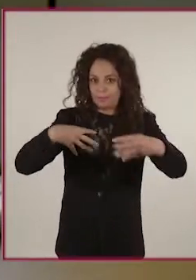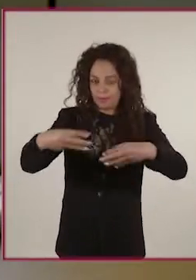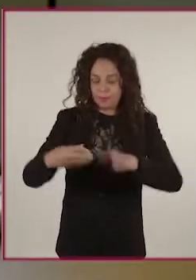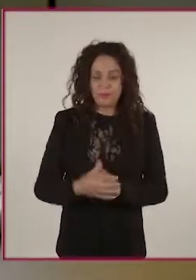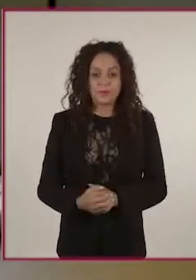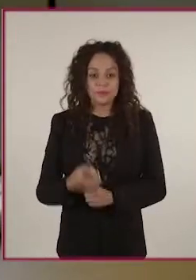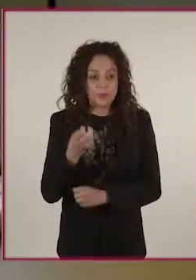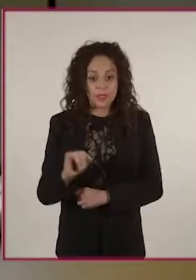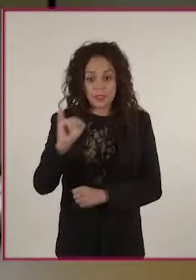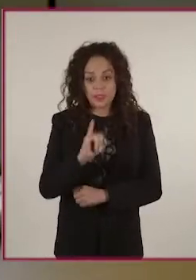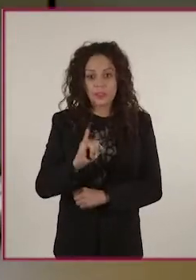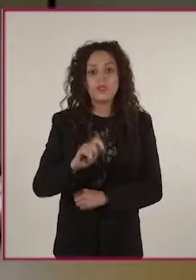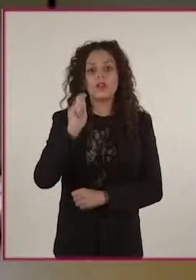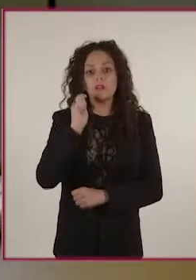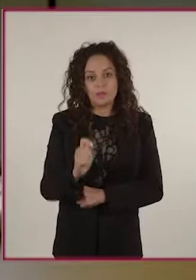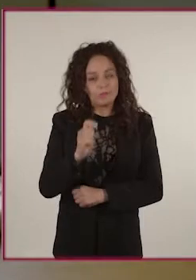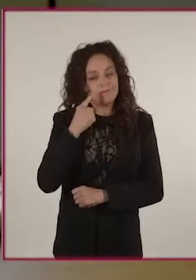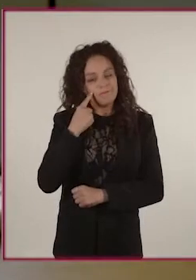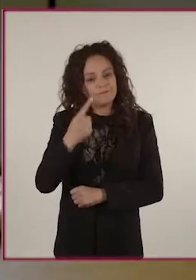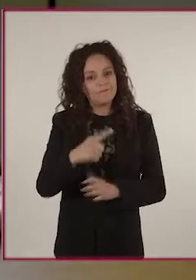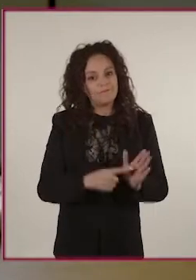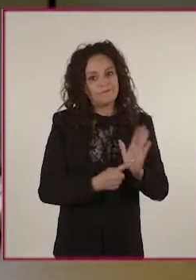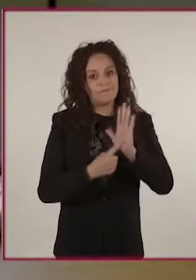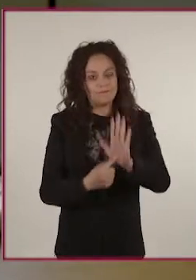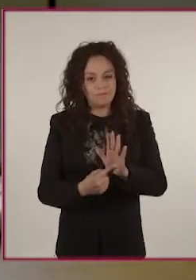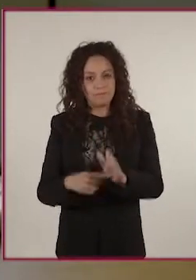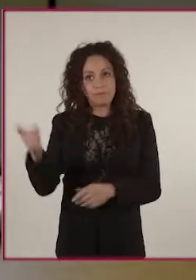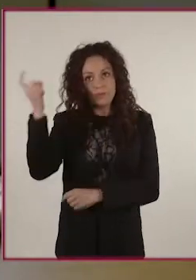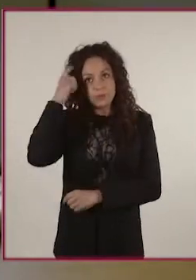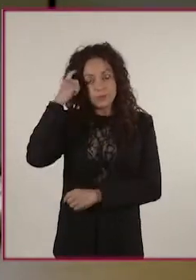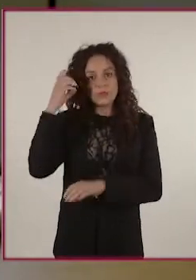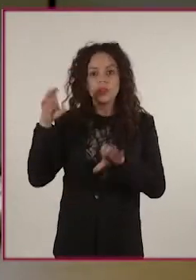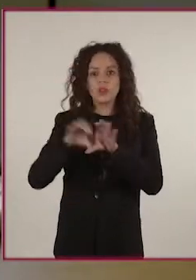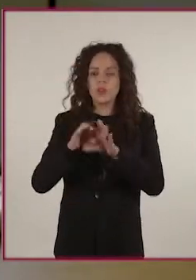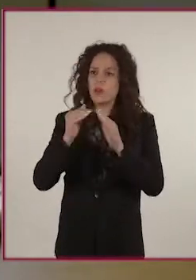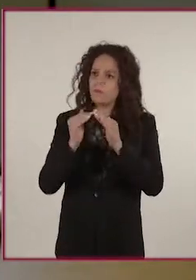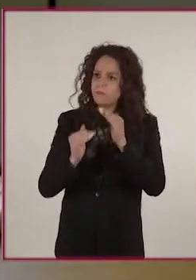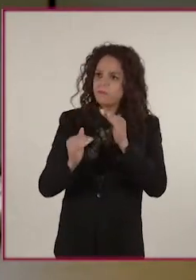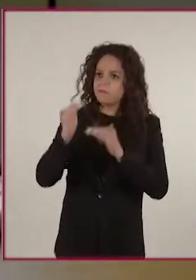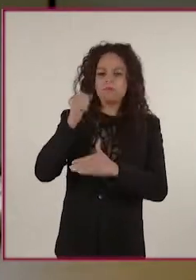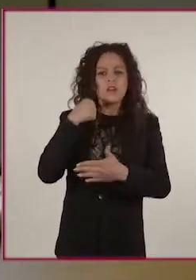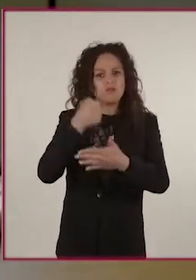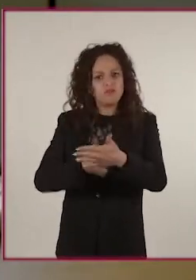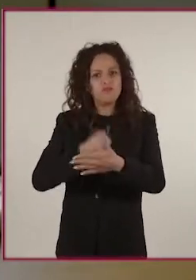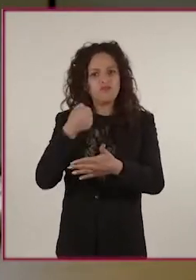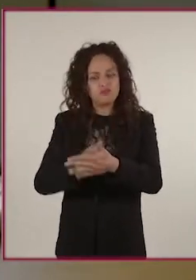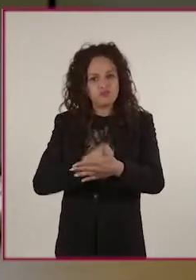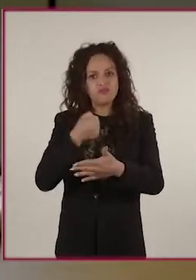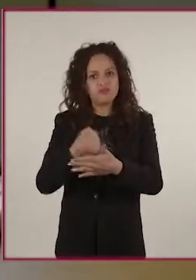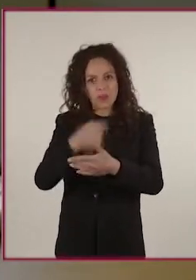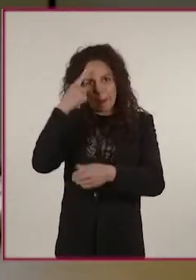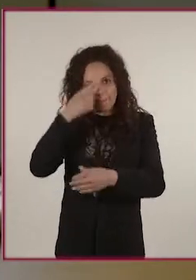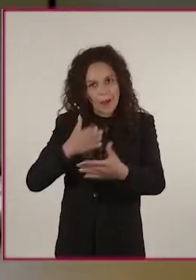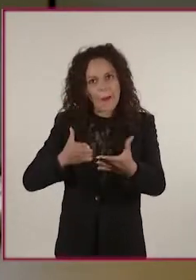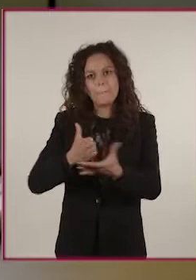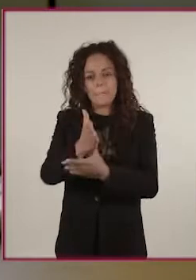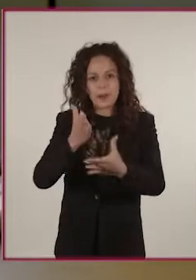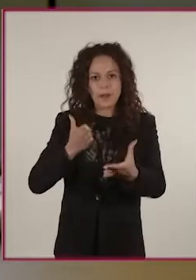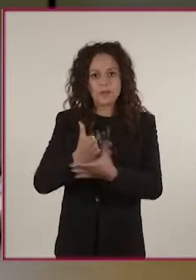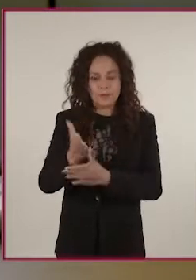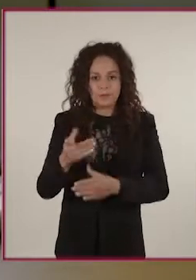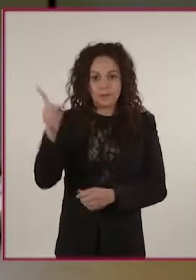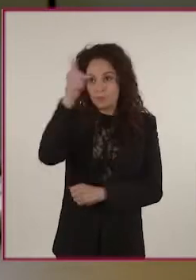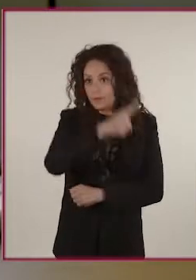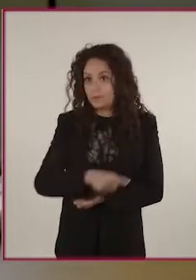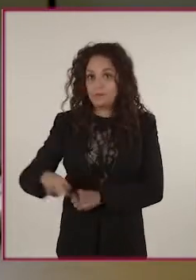la programación son una prueba de esto. Mentalidad de crecimiento y cómo trabajar los obstáculos. La rueda de la fortuna. Puntos de apoyo para